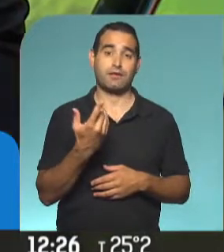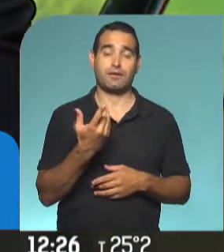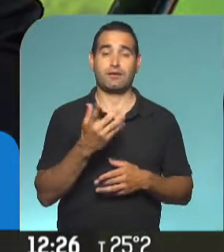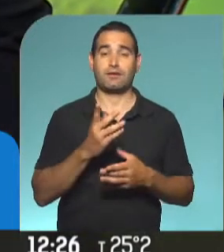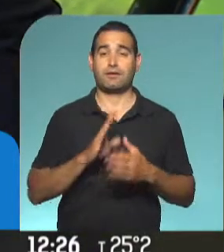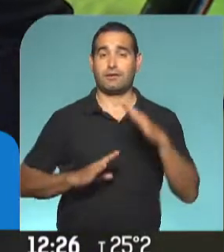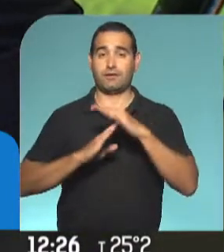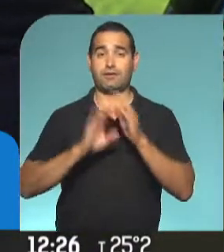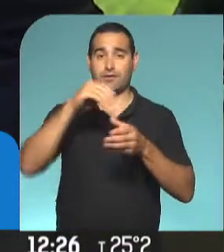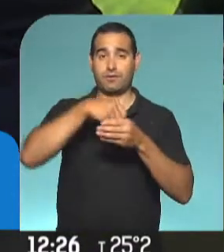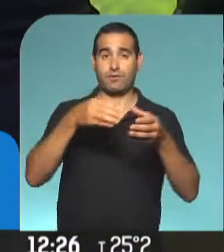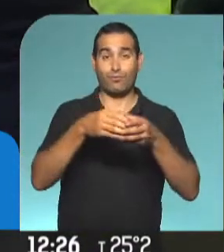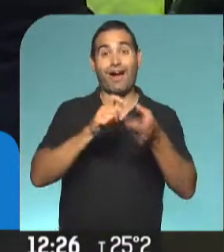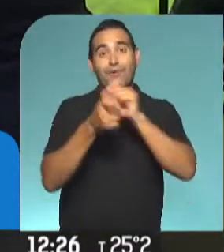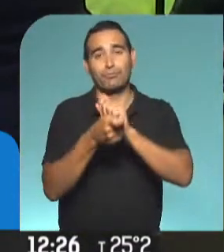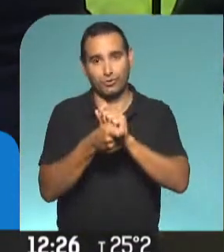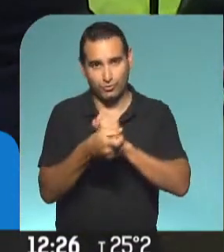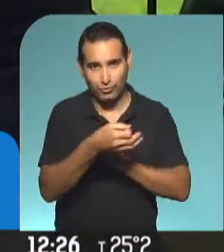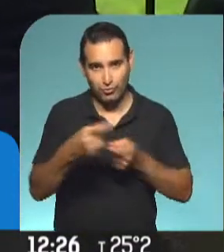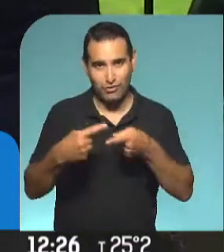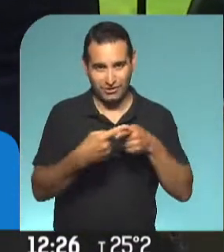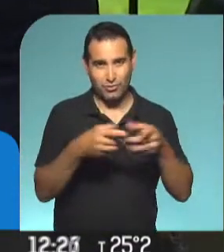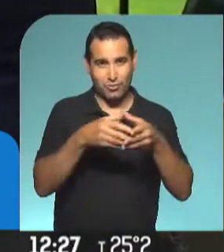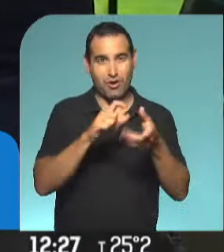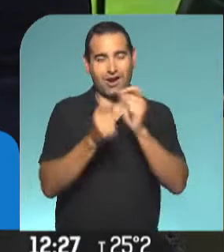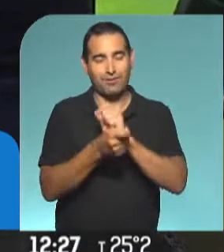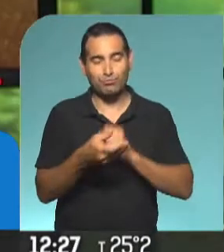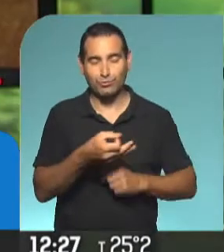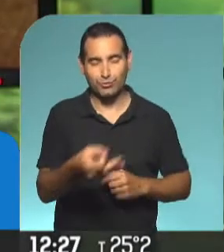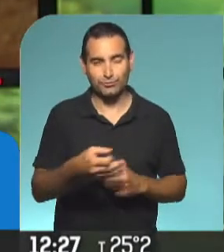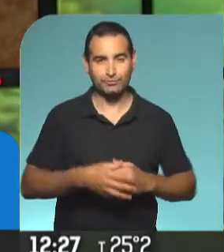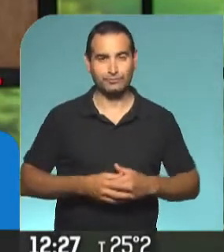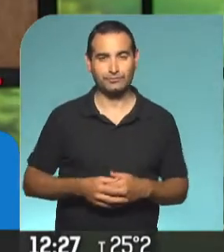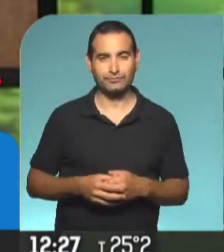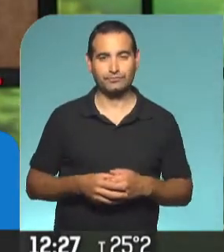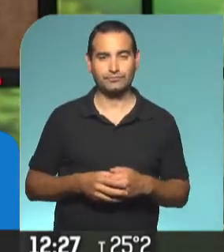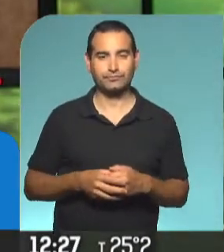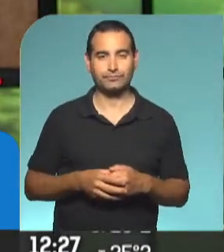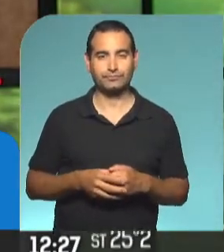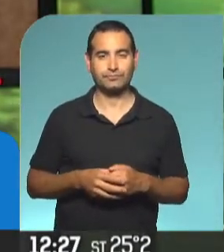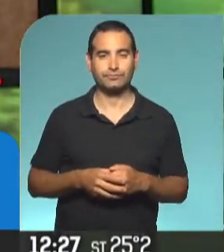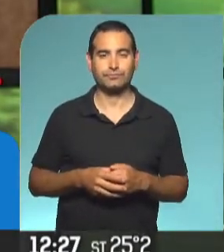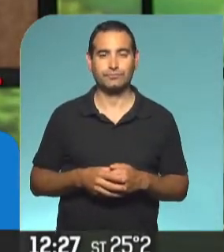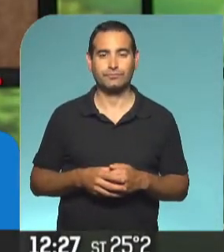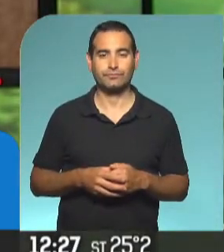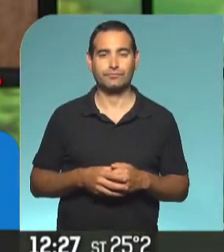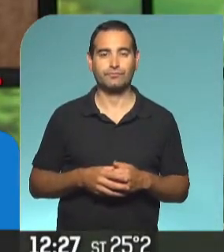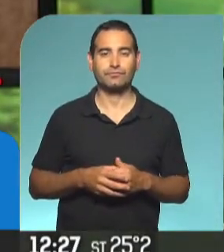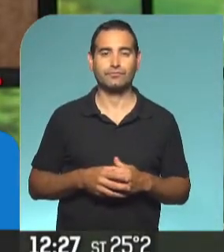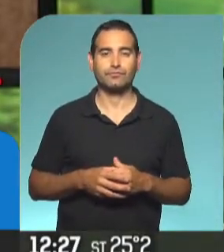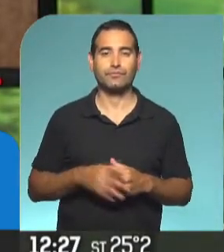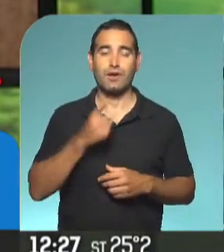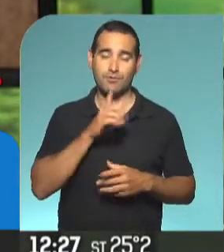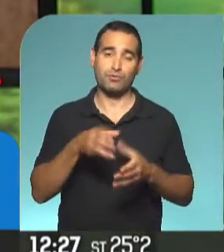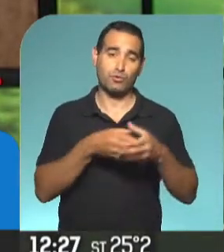la junta para el cambio que ustedes comparten esa esa dirigencia de conjuntos por el cambio y particularmente con con el pro que